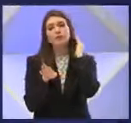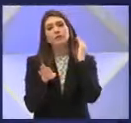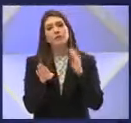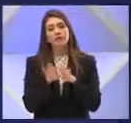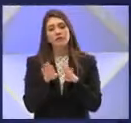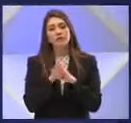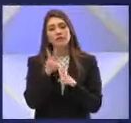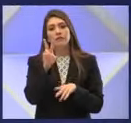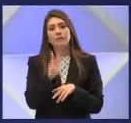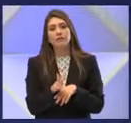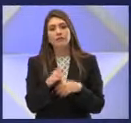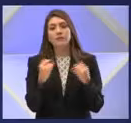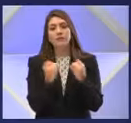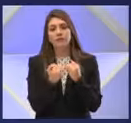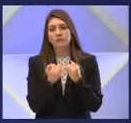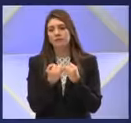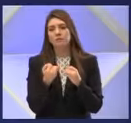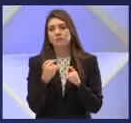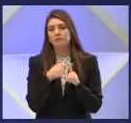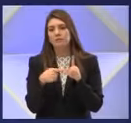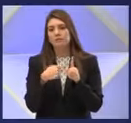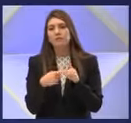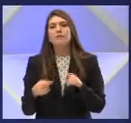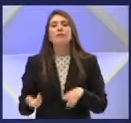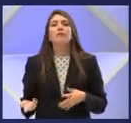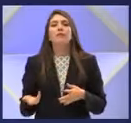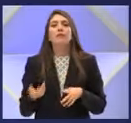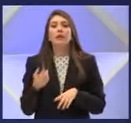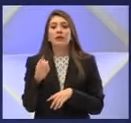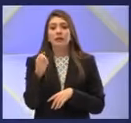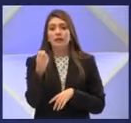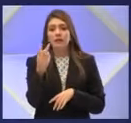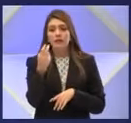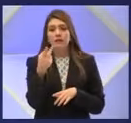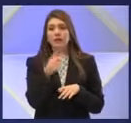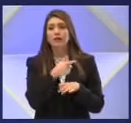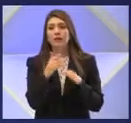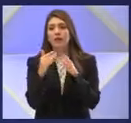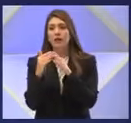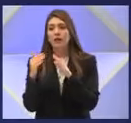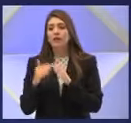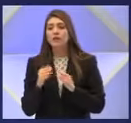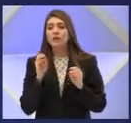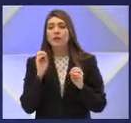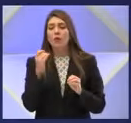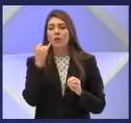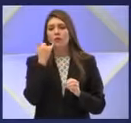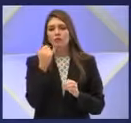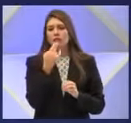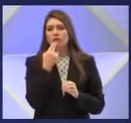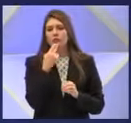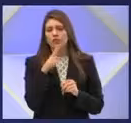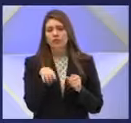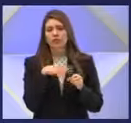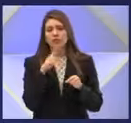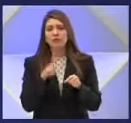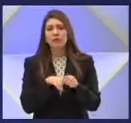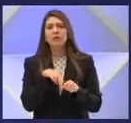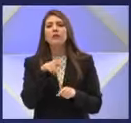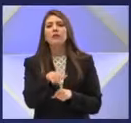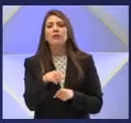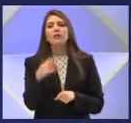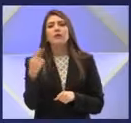servicios tradicionales como la televisión directa los hogares o la telefonía tradicional que